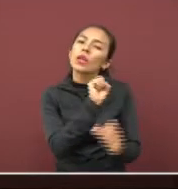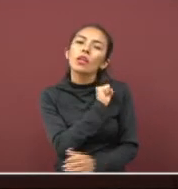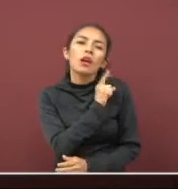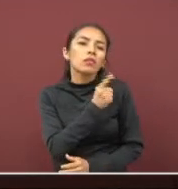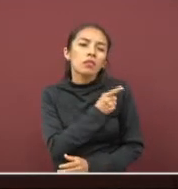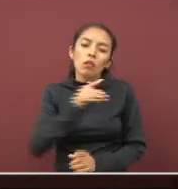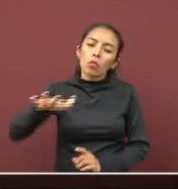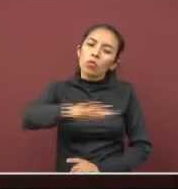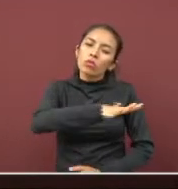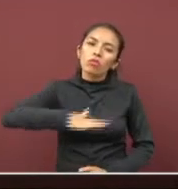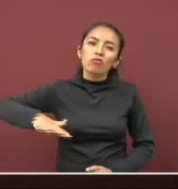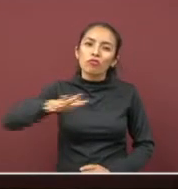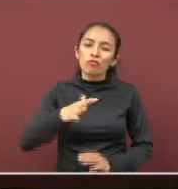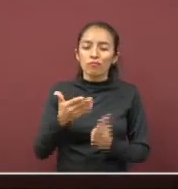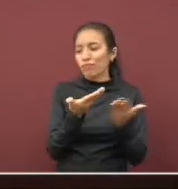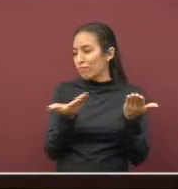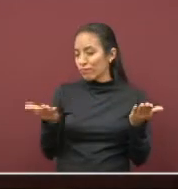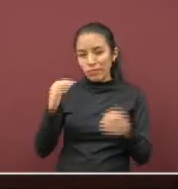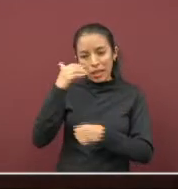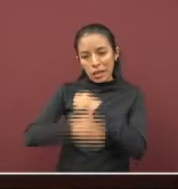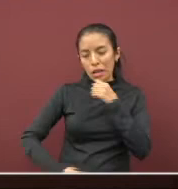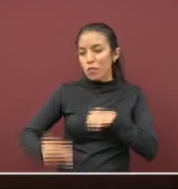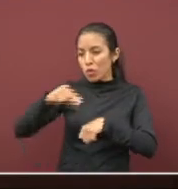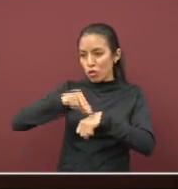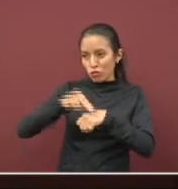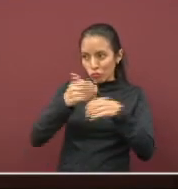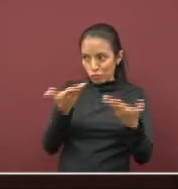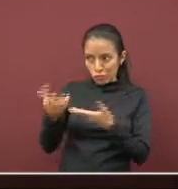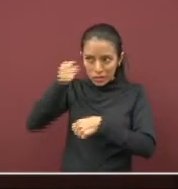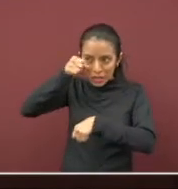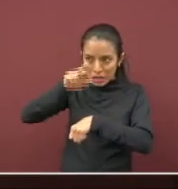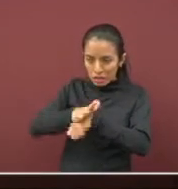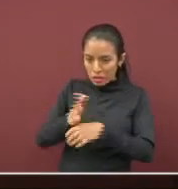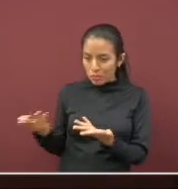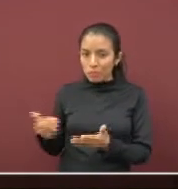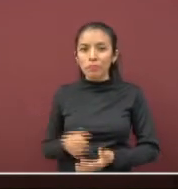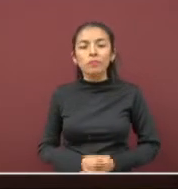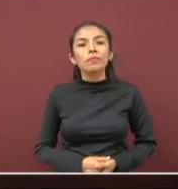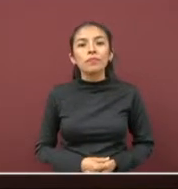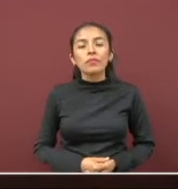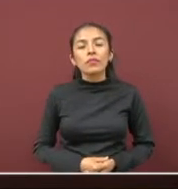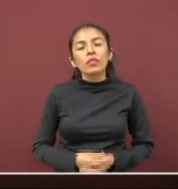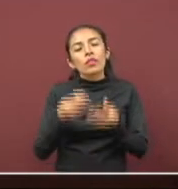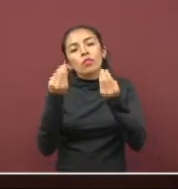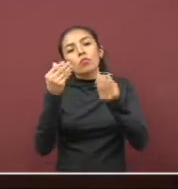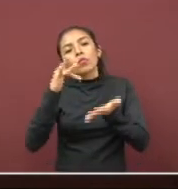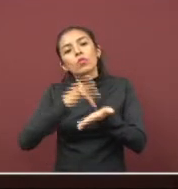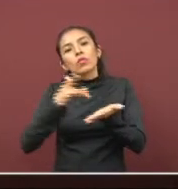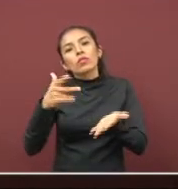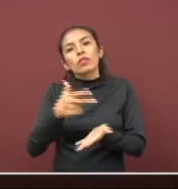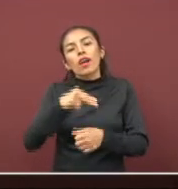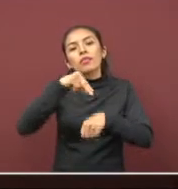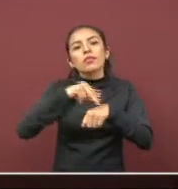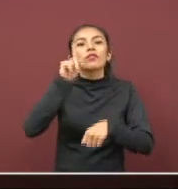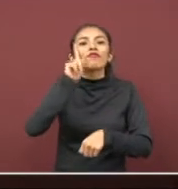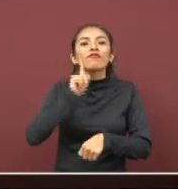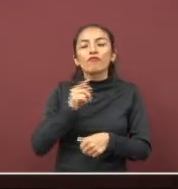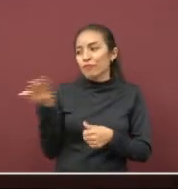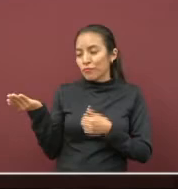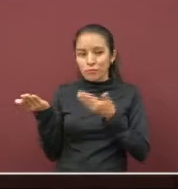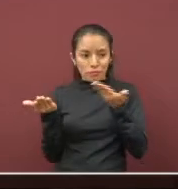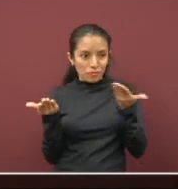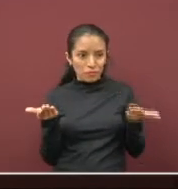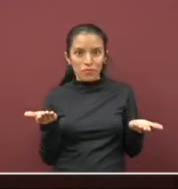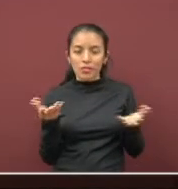doctor muchas gracias paso la voz al señor secretario muchísimas gracias doctor as muchas gracias